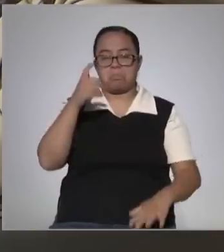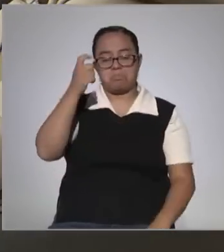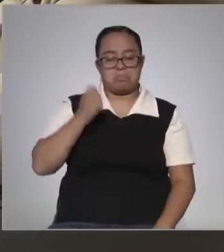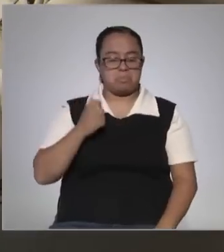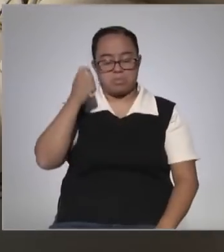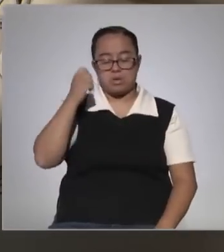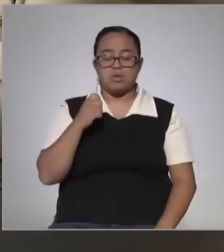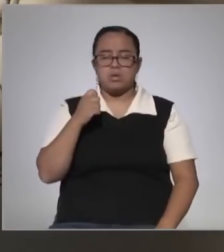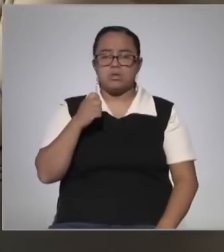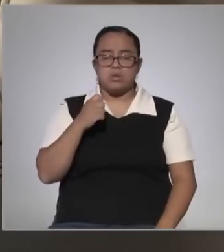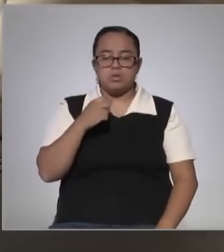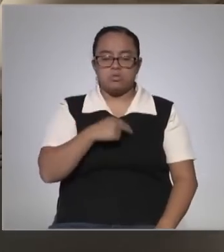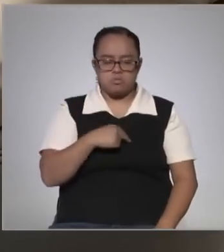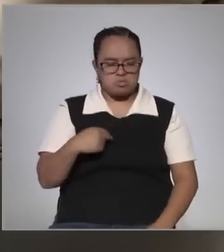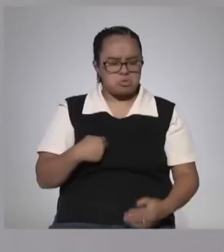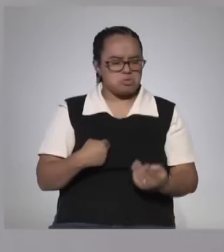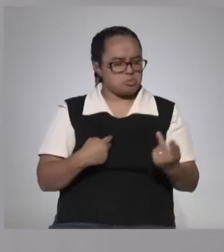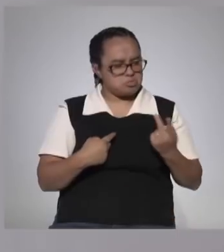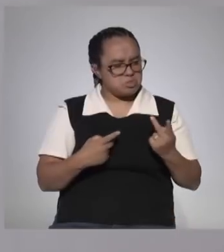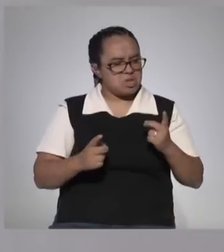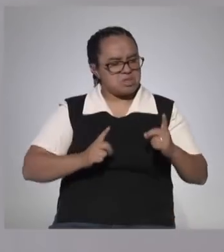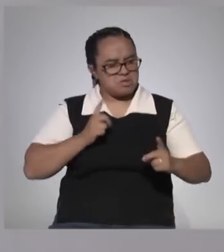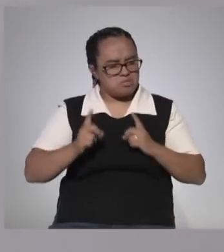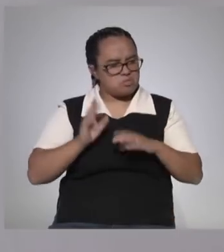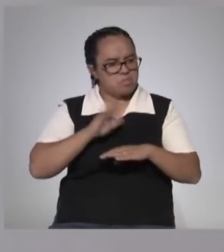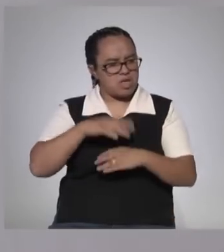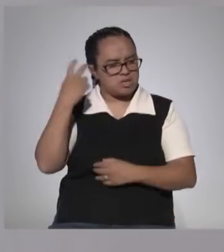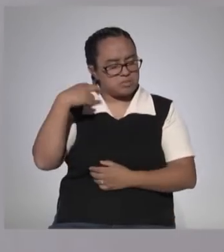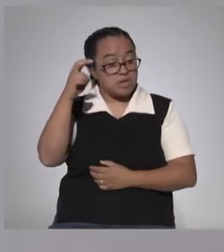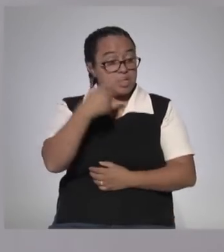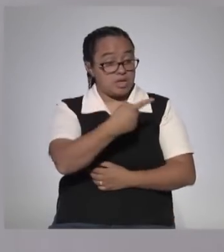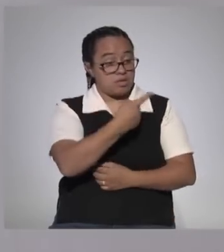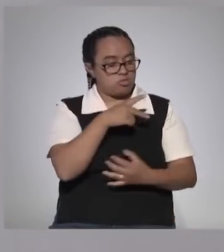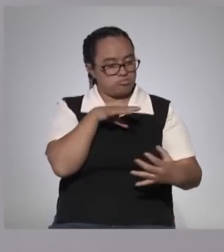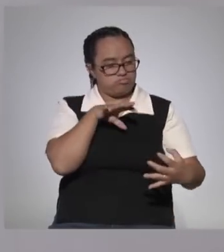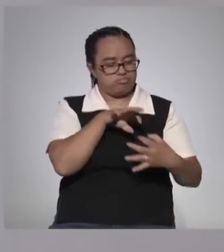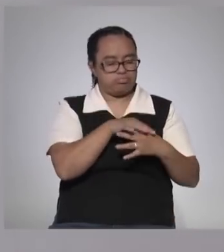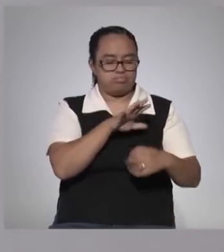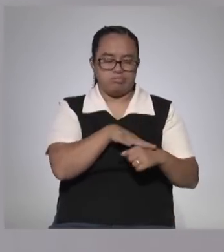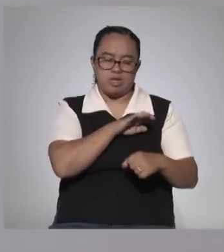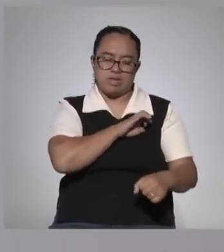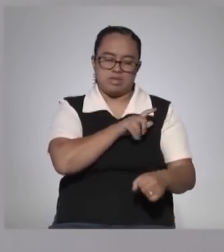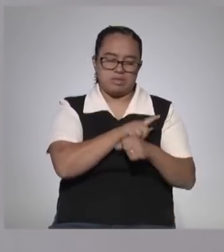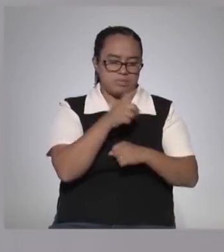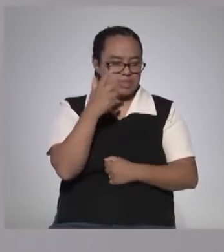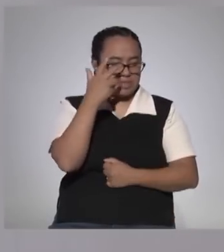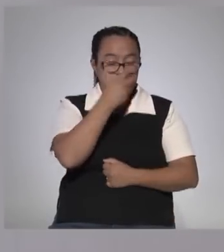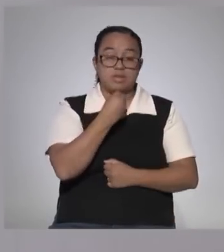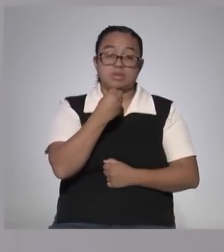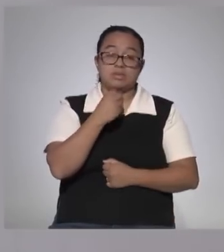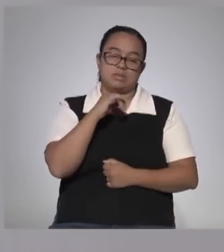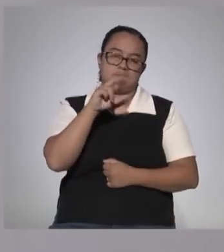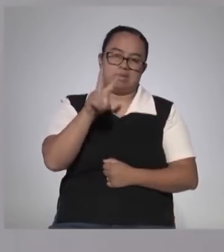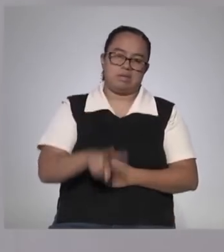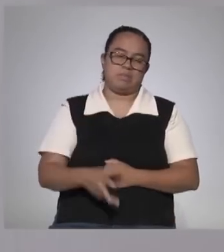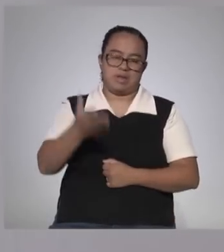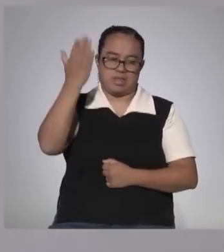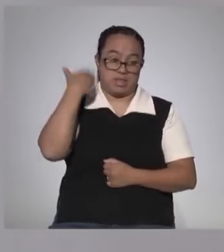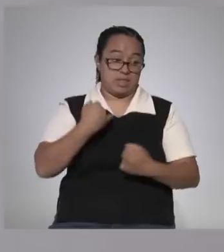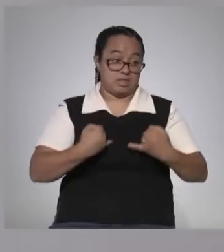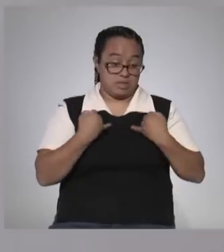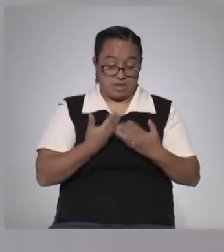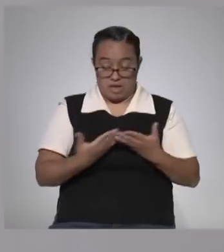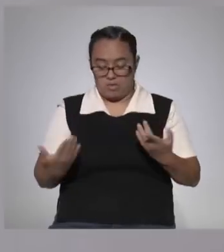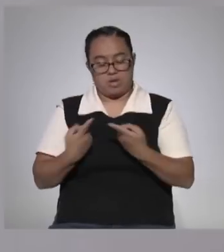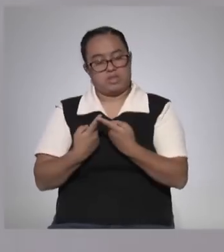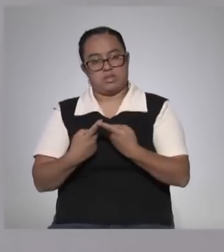Nos hemos dedicado a disfrutarnos, a viajar, y eso me hace sentir una conexión muy especial y profunda. Sí es diferente a cuando éramos más jóvenes.